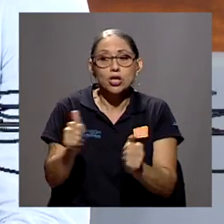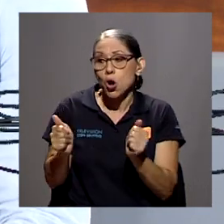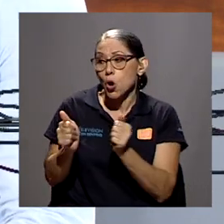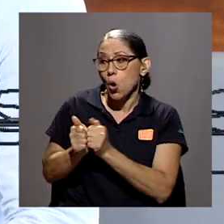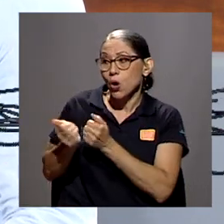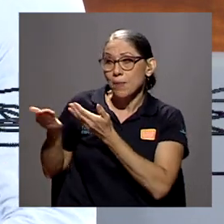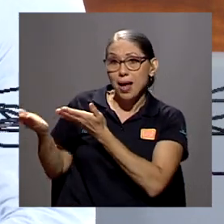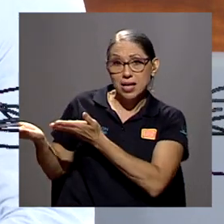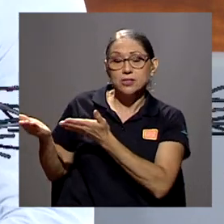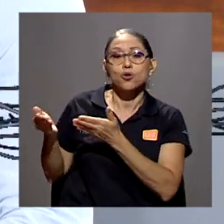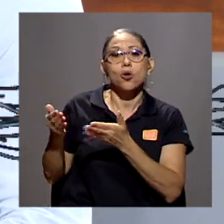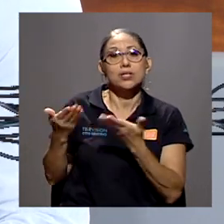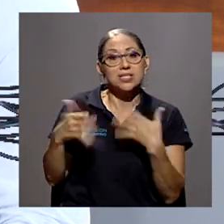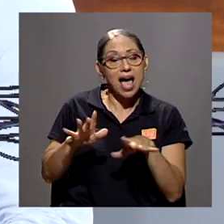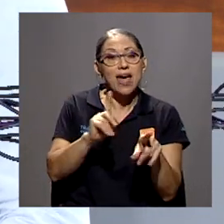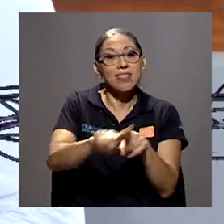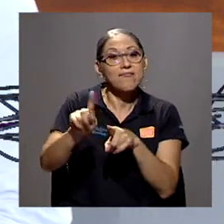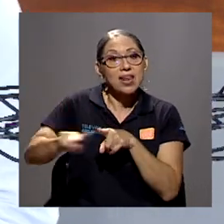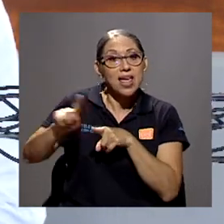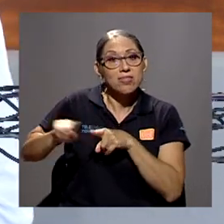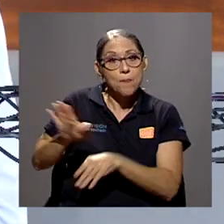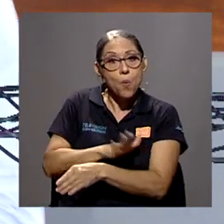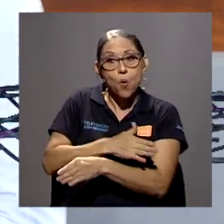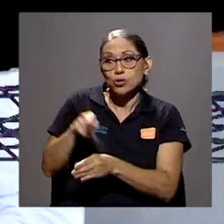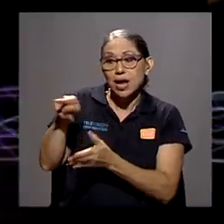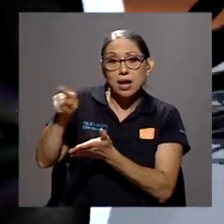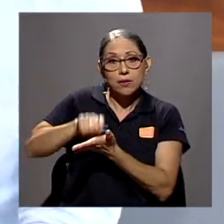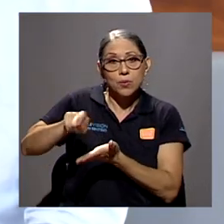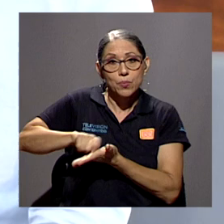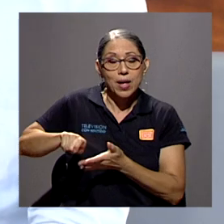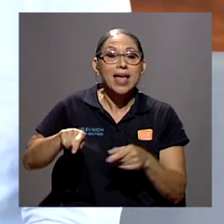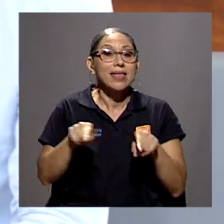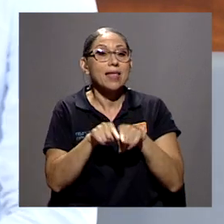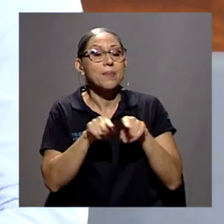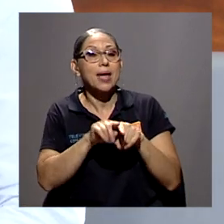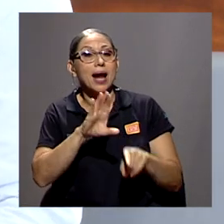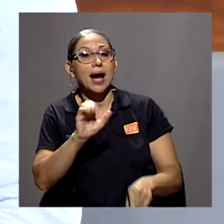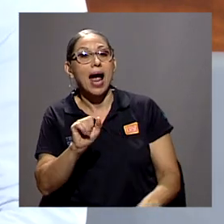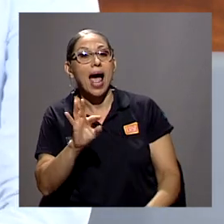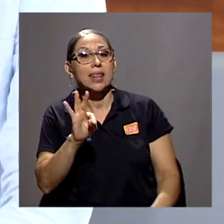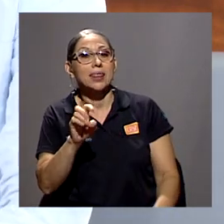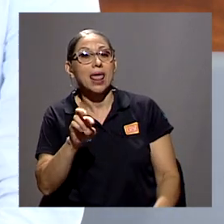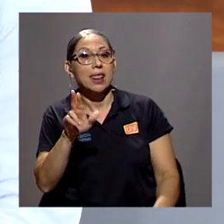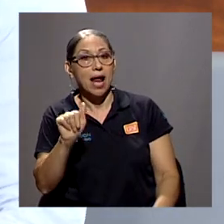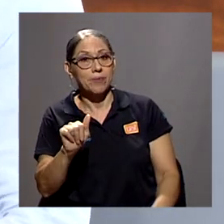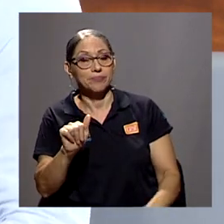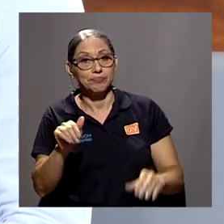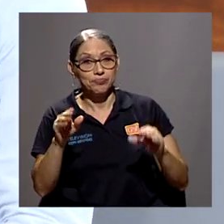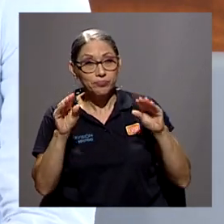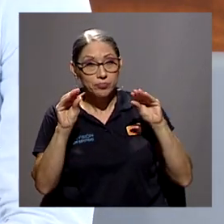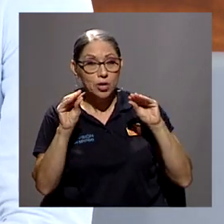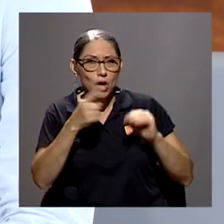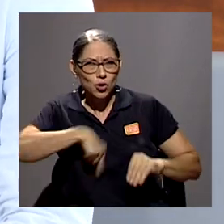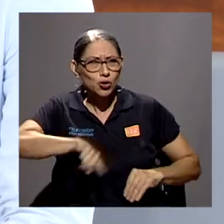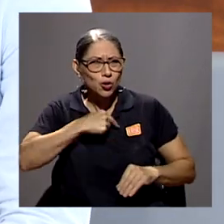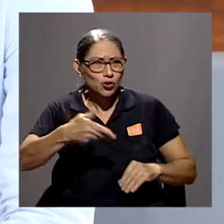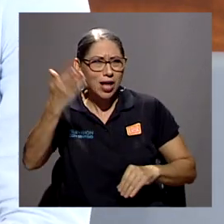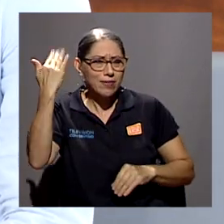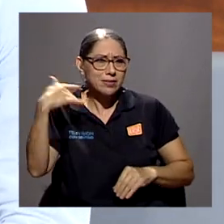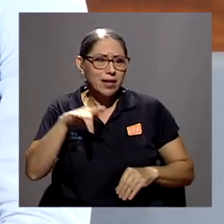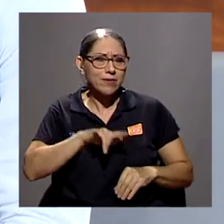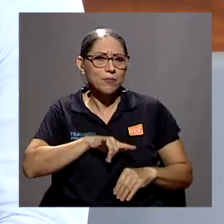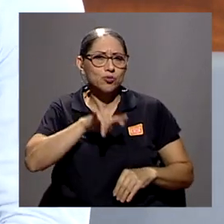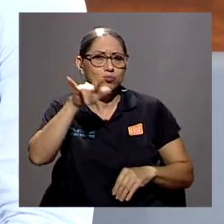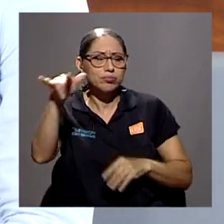moral damos hemos tocado varias obras de él e inclusive bueno la cátedra que nosotros habíamos realizado una gira por minesota